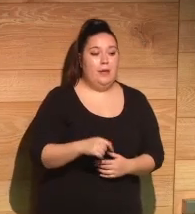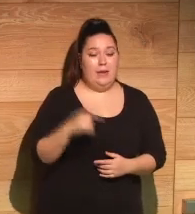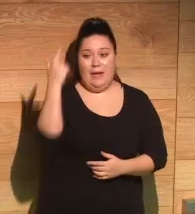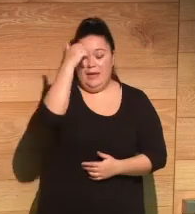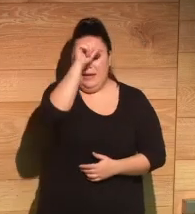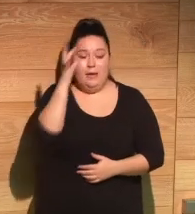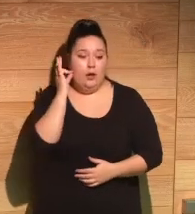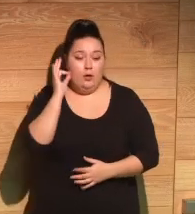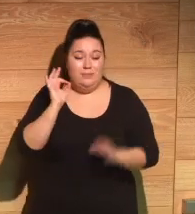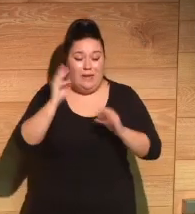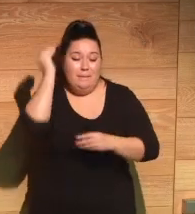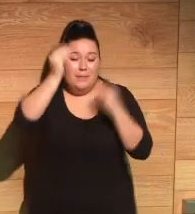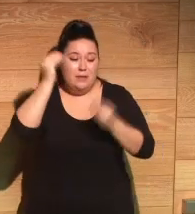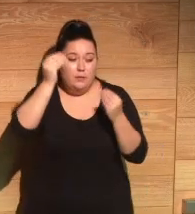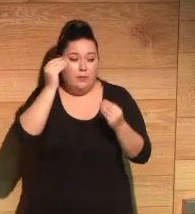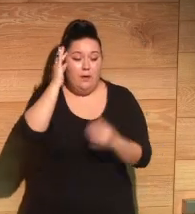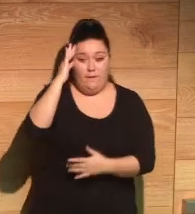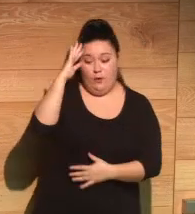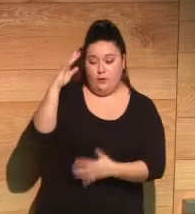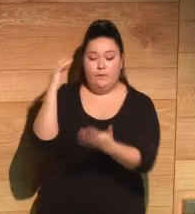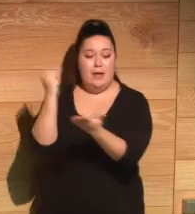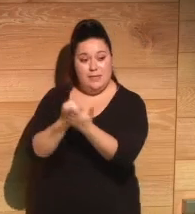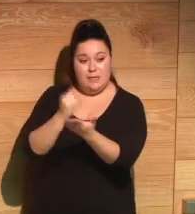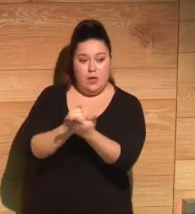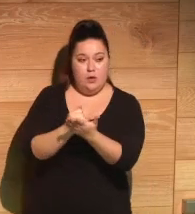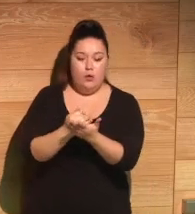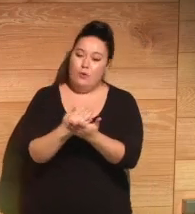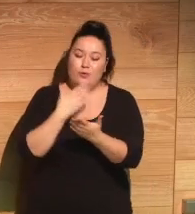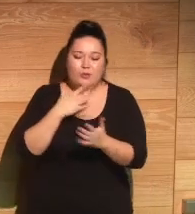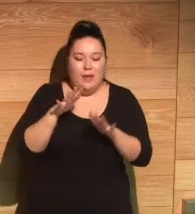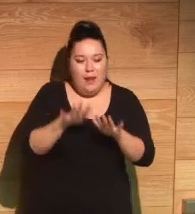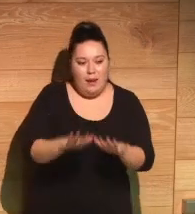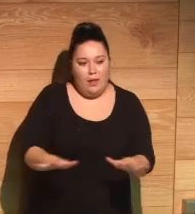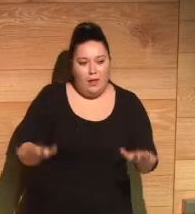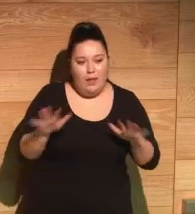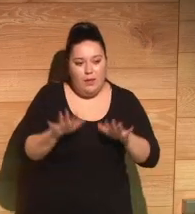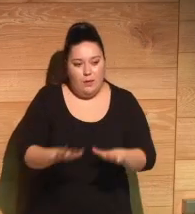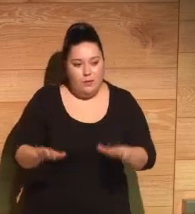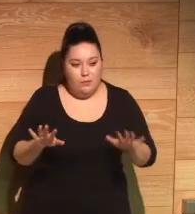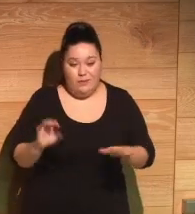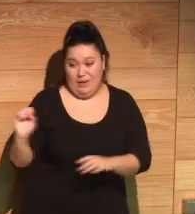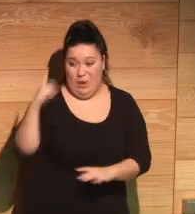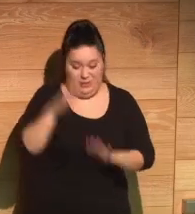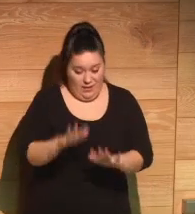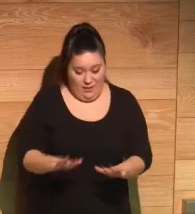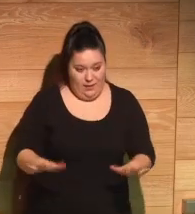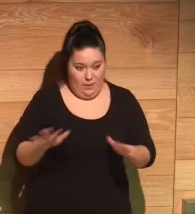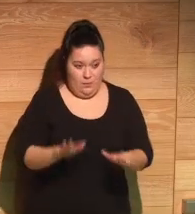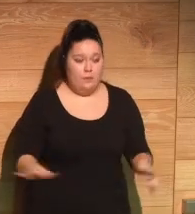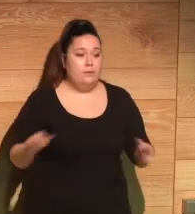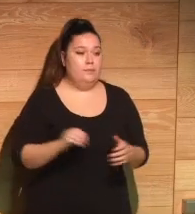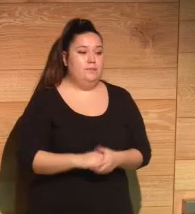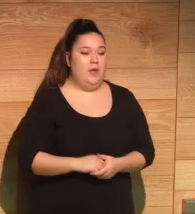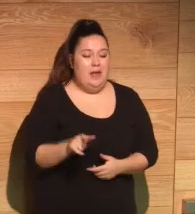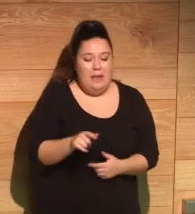el pensamiento, la filosofía, el ensayo, se trata de un género muy lento, de los más lentos seguramente, ¿no? Donde uno empieza a despuntar o dar